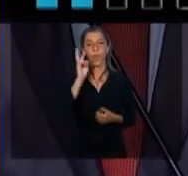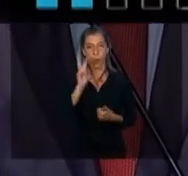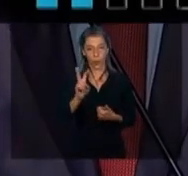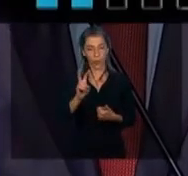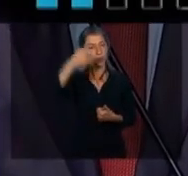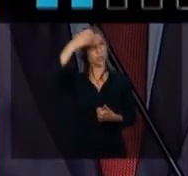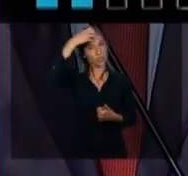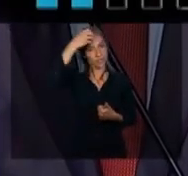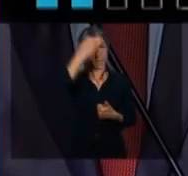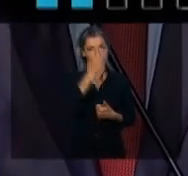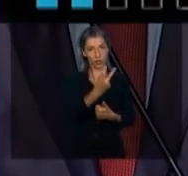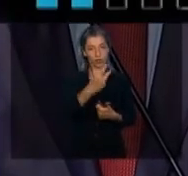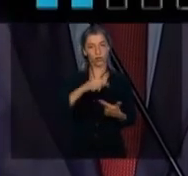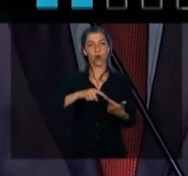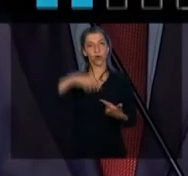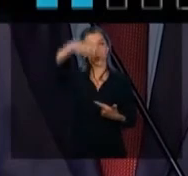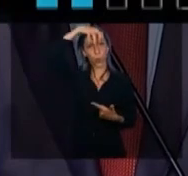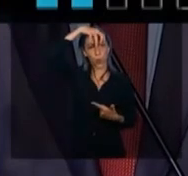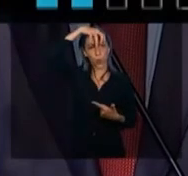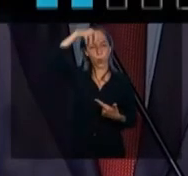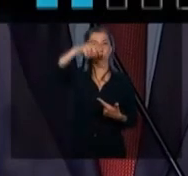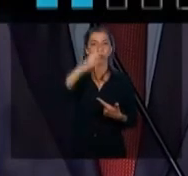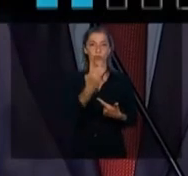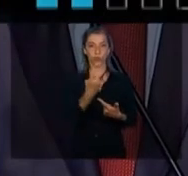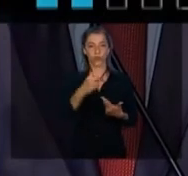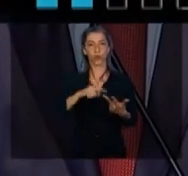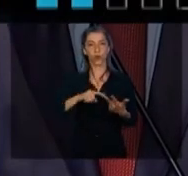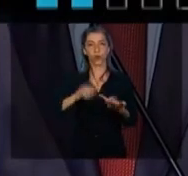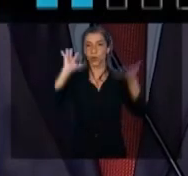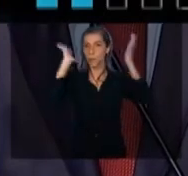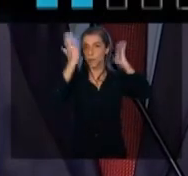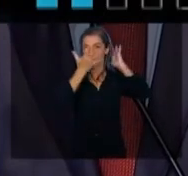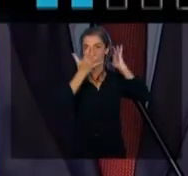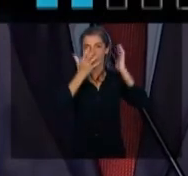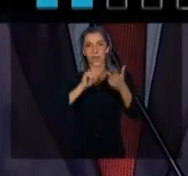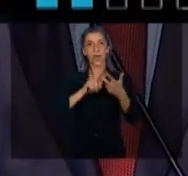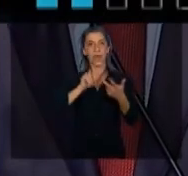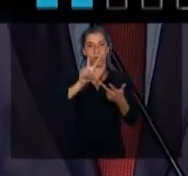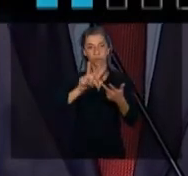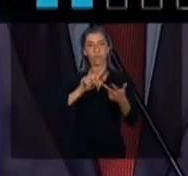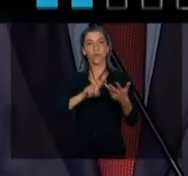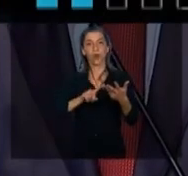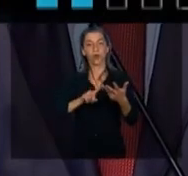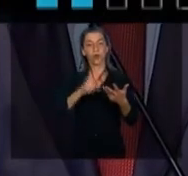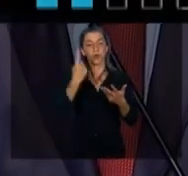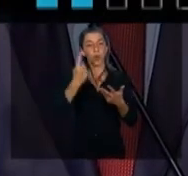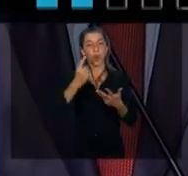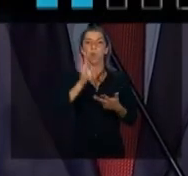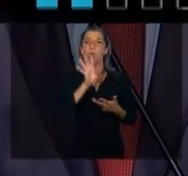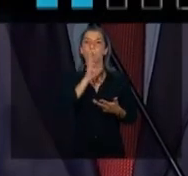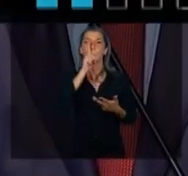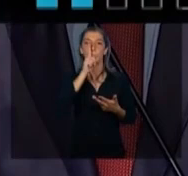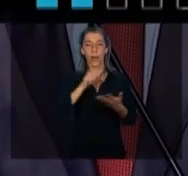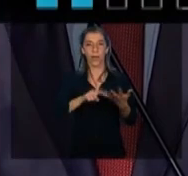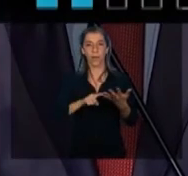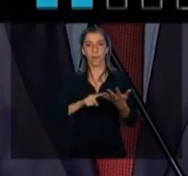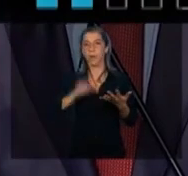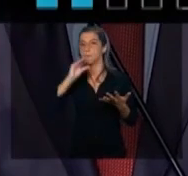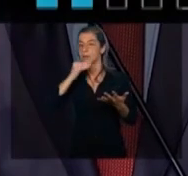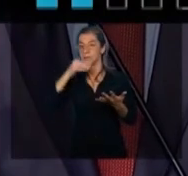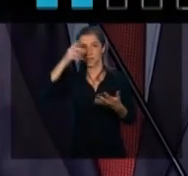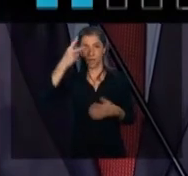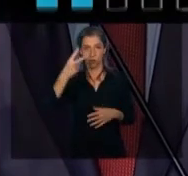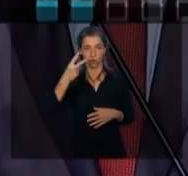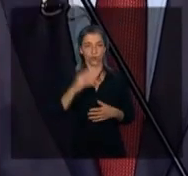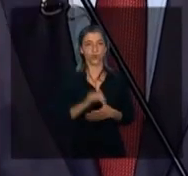eskiareti dos Patricia burrich dos Javier Miley uno Miriam bregman dos Sergio